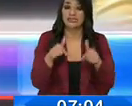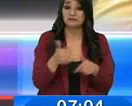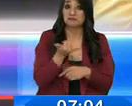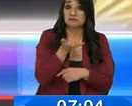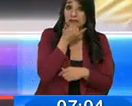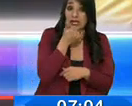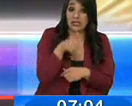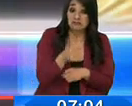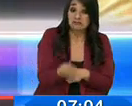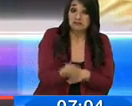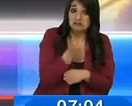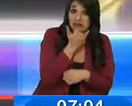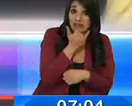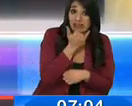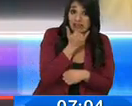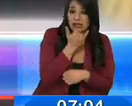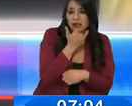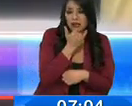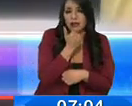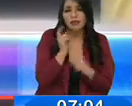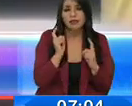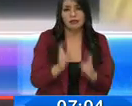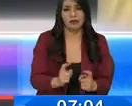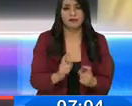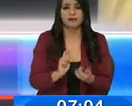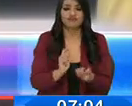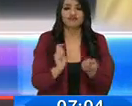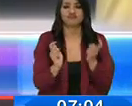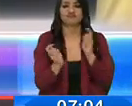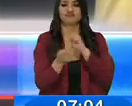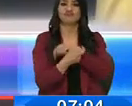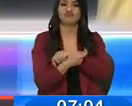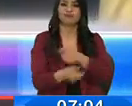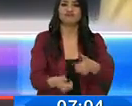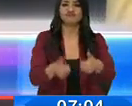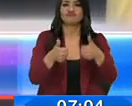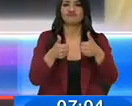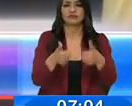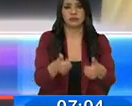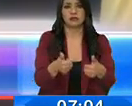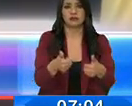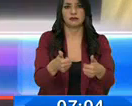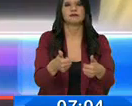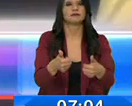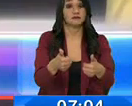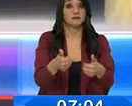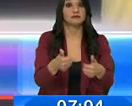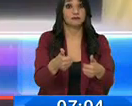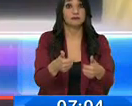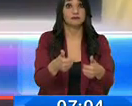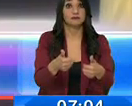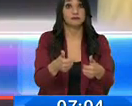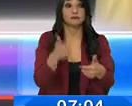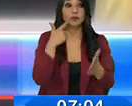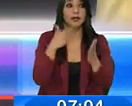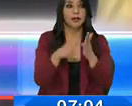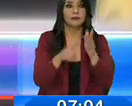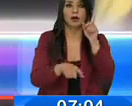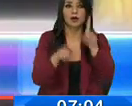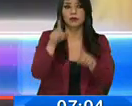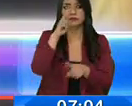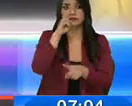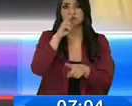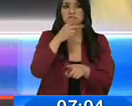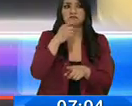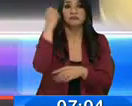pequeños inconsistencias que puede haber y que de forma muy hábil echan mano de aquello para afectar